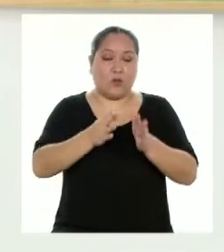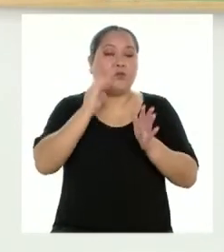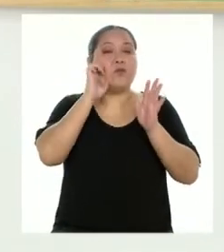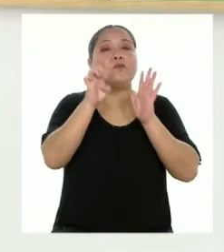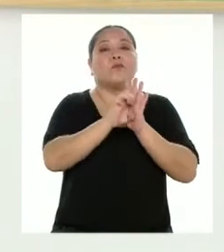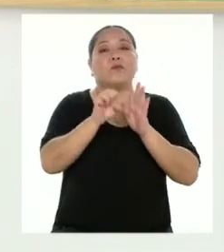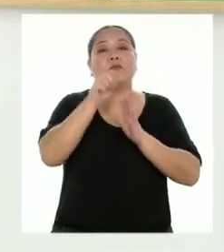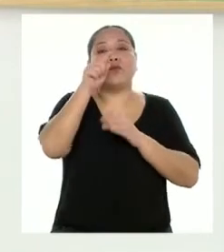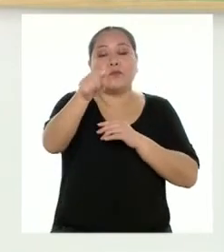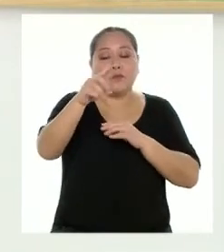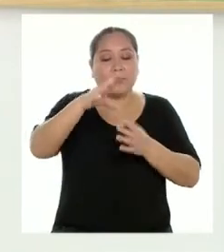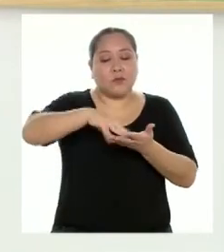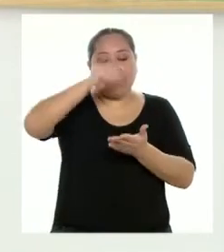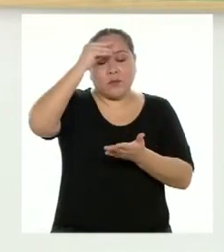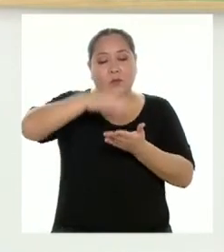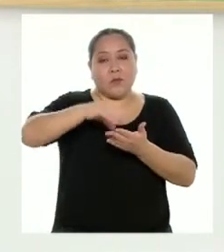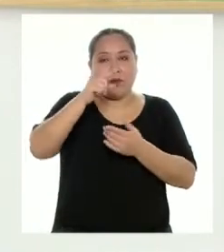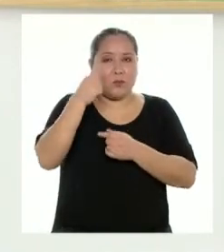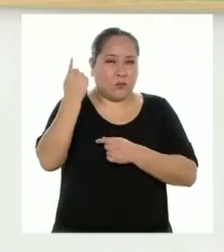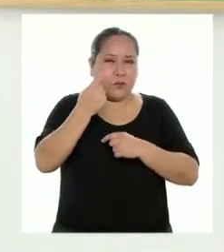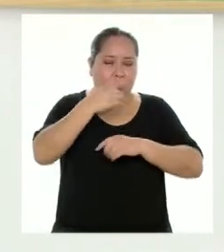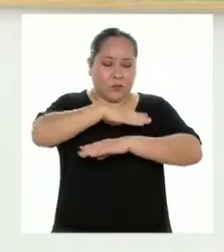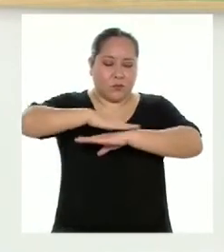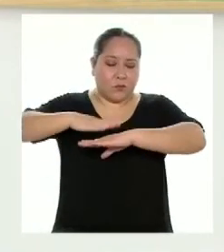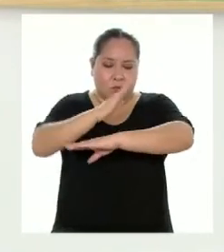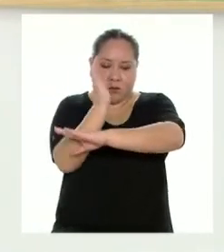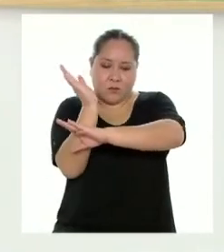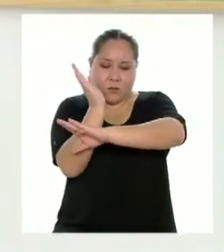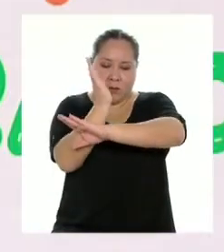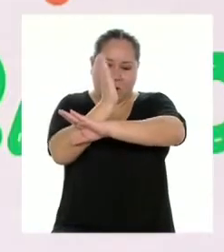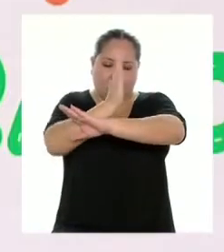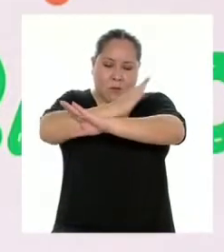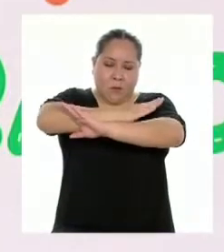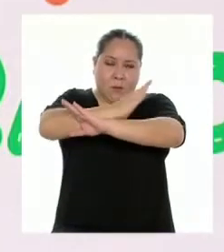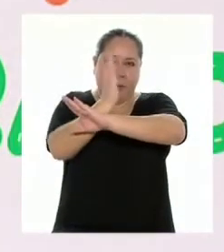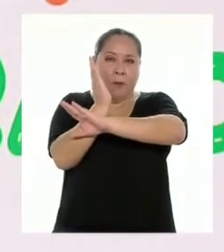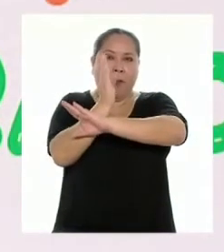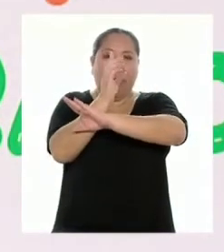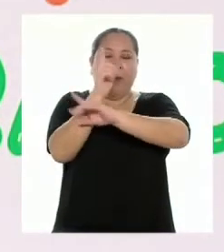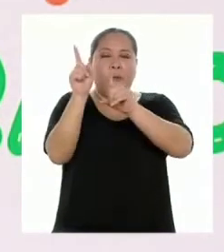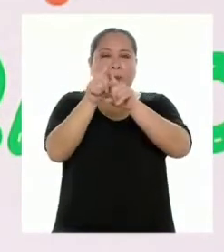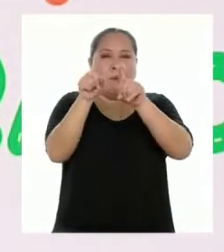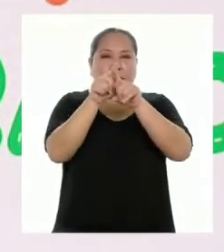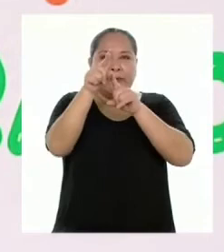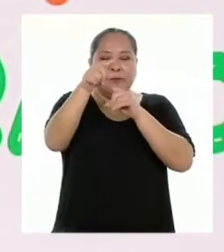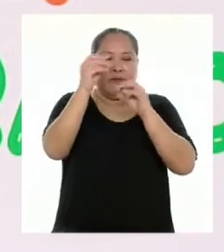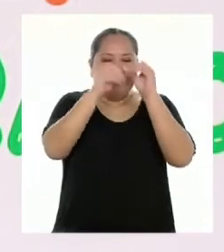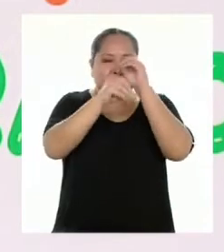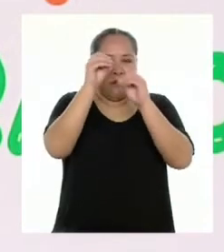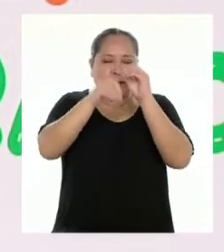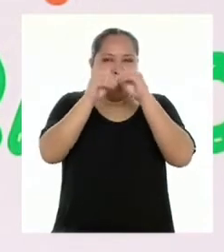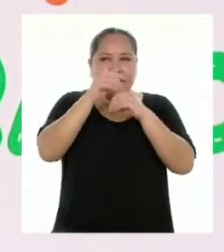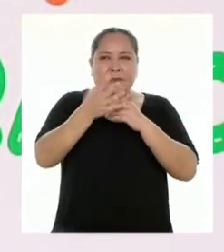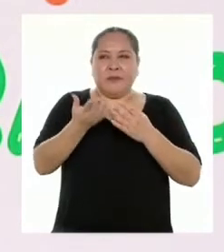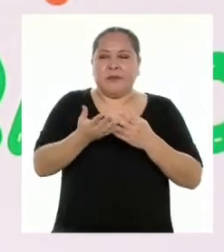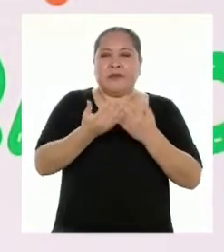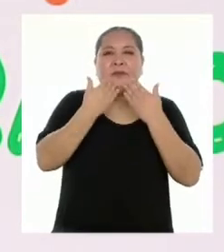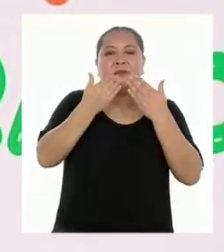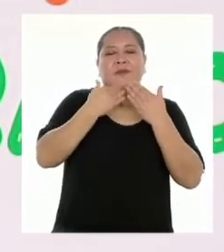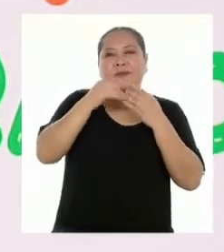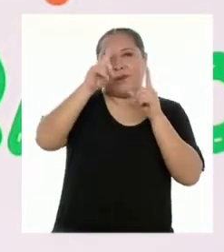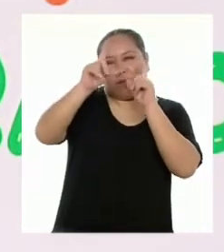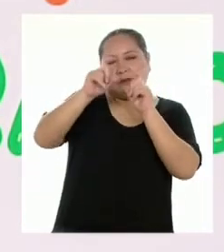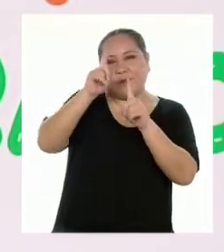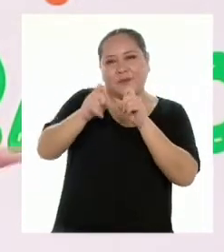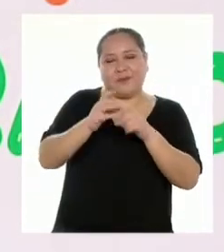permite ir aprendiendo no solo a medir ángulos, sino también a construirlos. Gracias a todas y todos por sus preguntas. Nos encanta